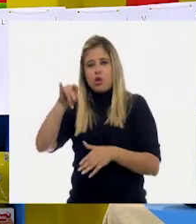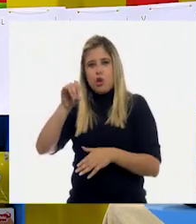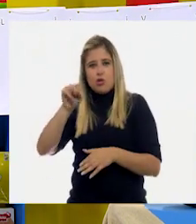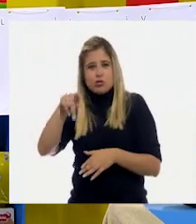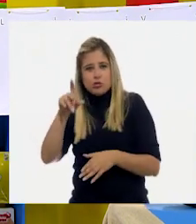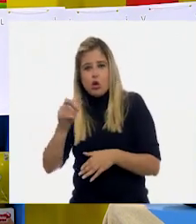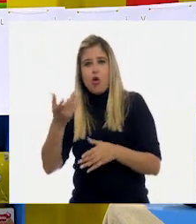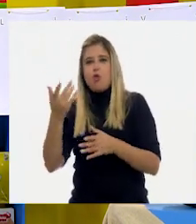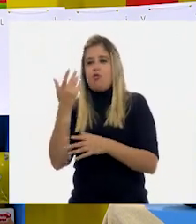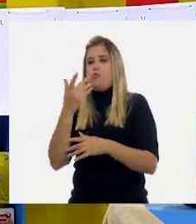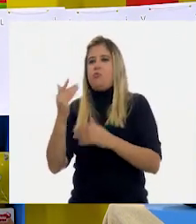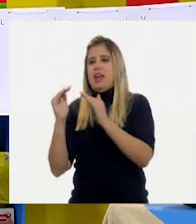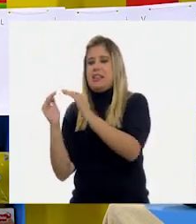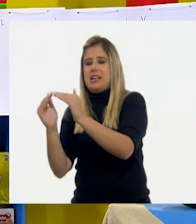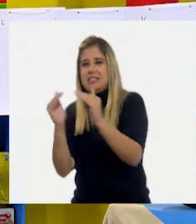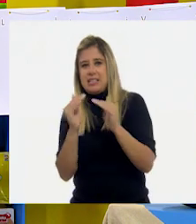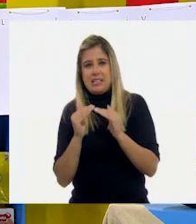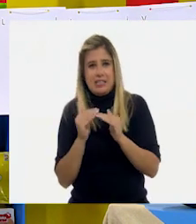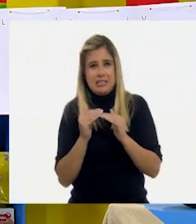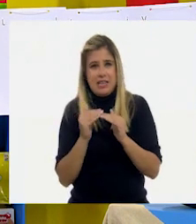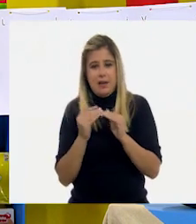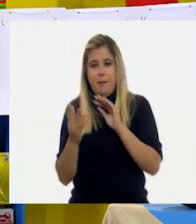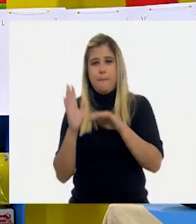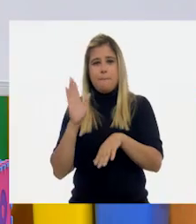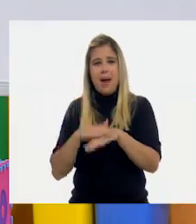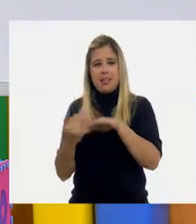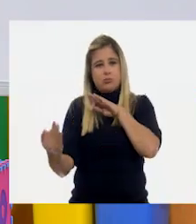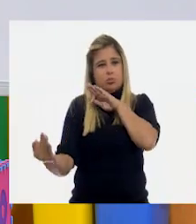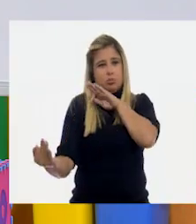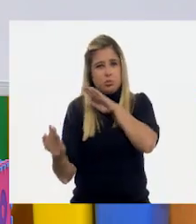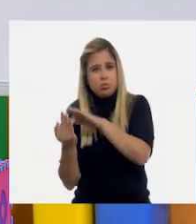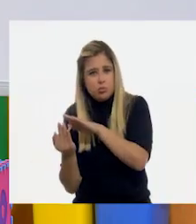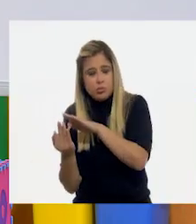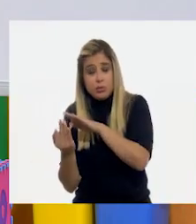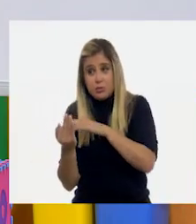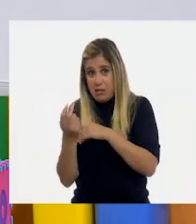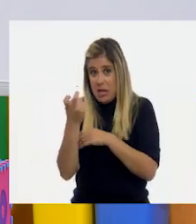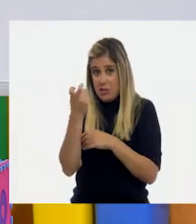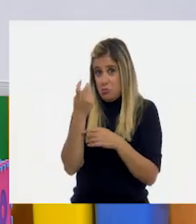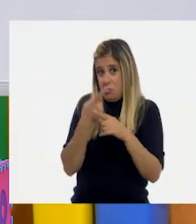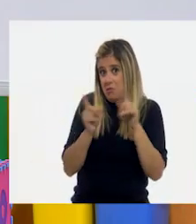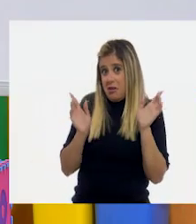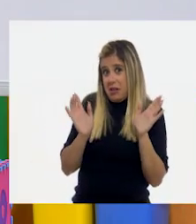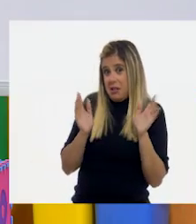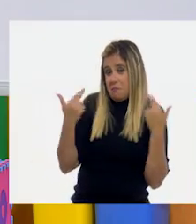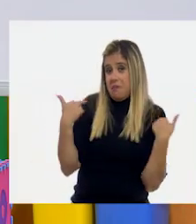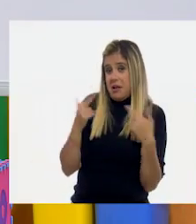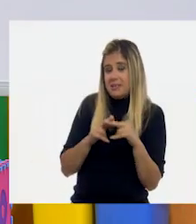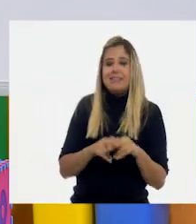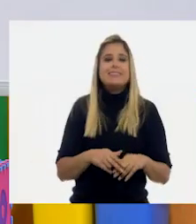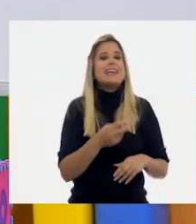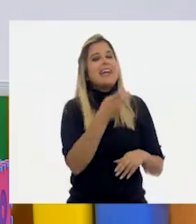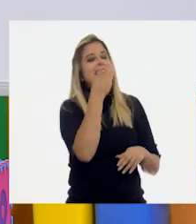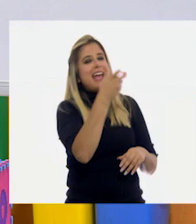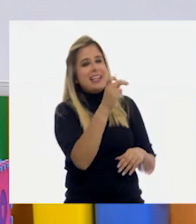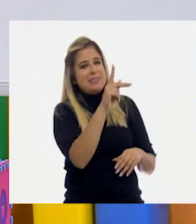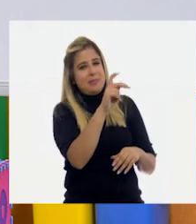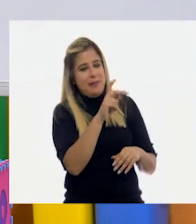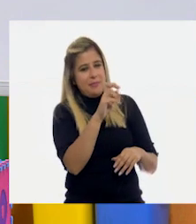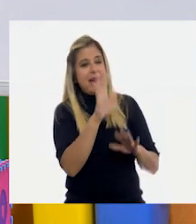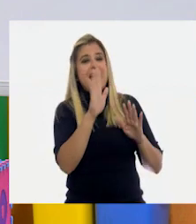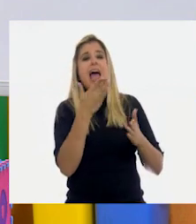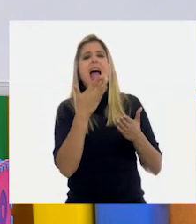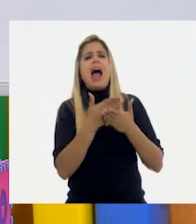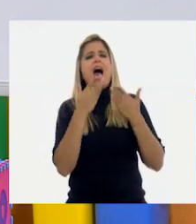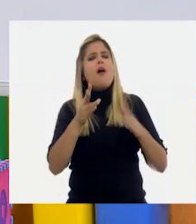estaban alrededor. ¿Será eso lo que teníamos que identificar de estos dos croquis, maestra? Así es, Pepe. Pero ahora vamos a ver